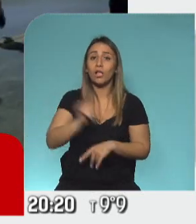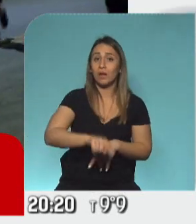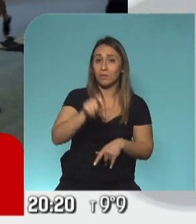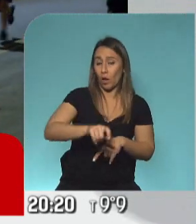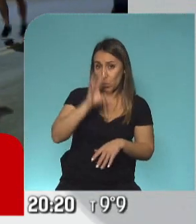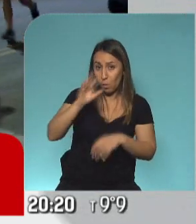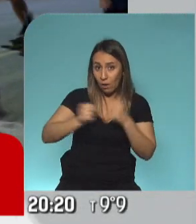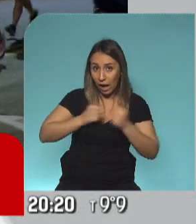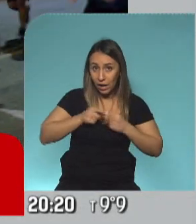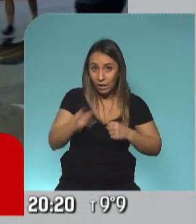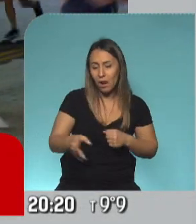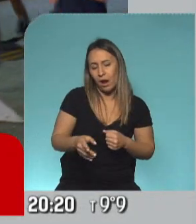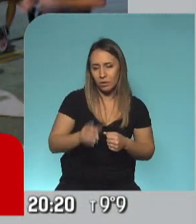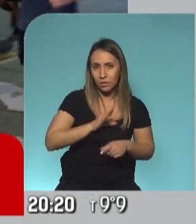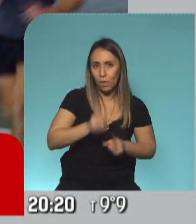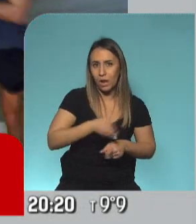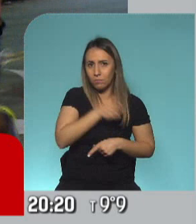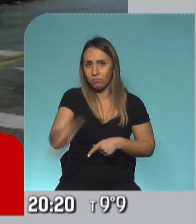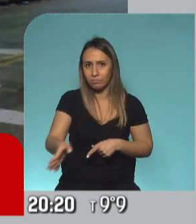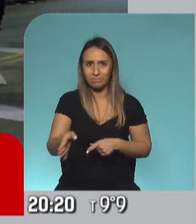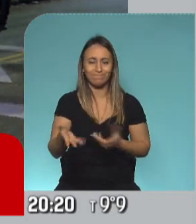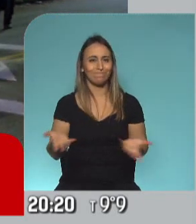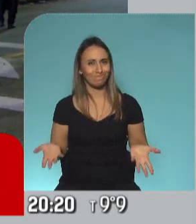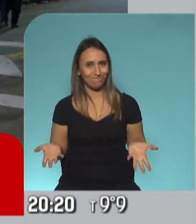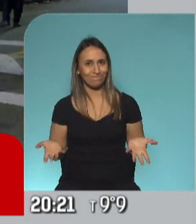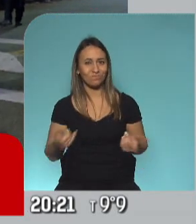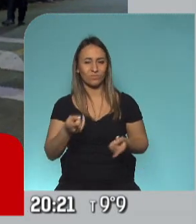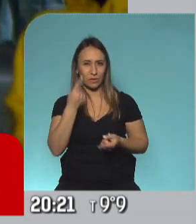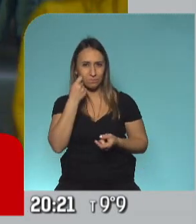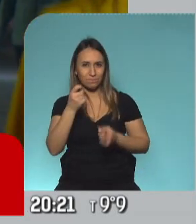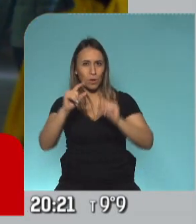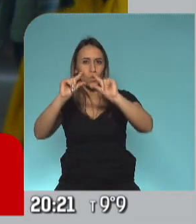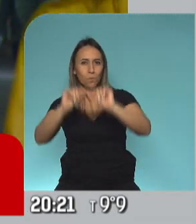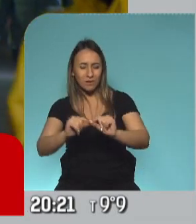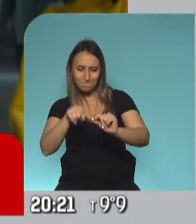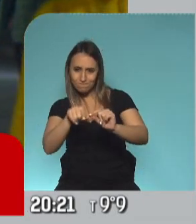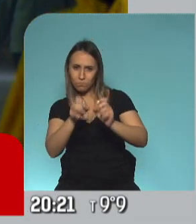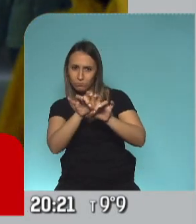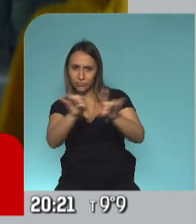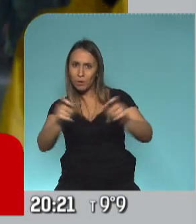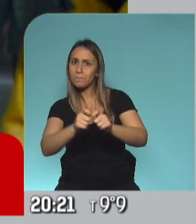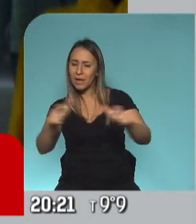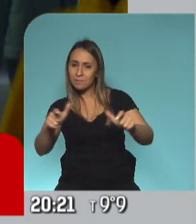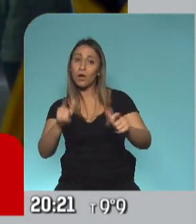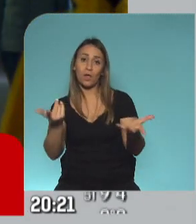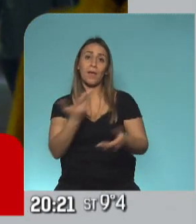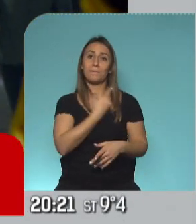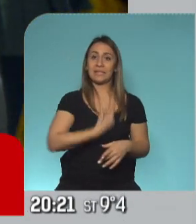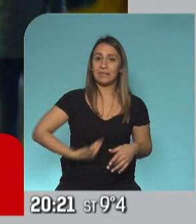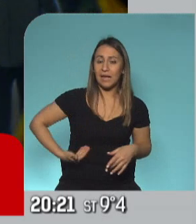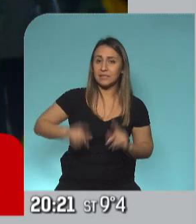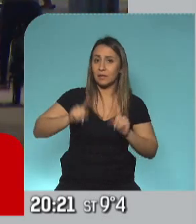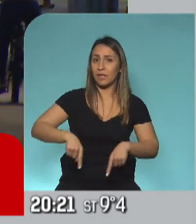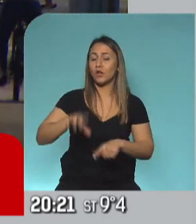primer lunes. Bueno, pero el peligro está, los números están, desde Presidencia al Gobierno de la Ciudad se